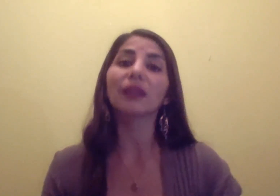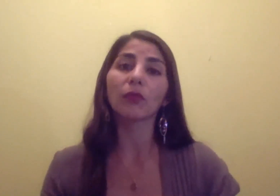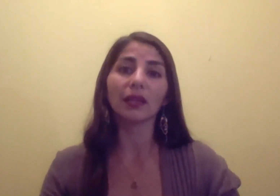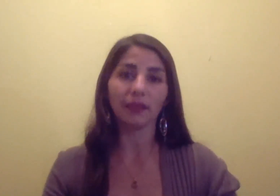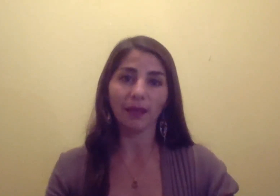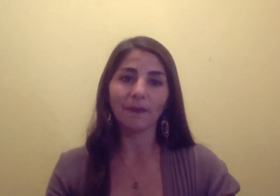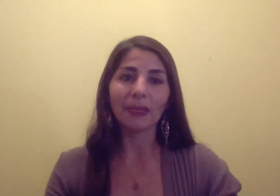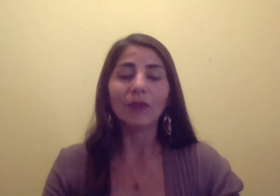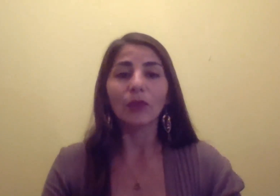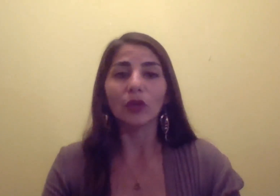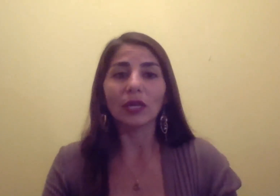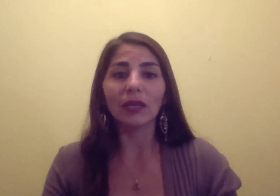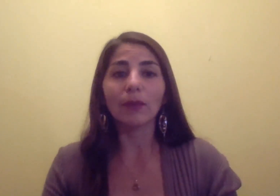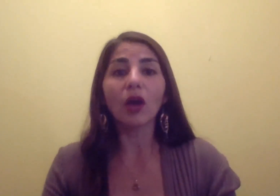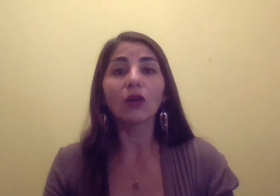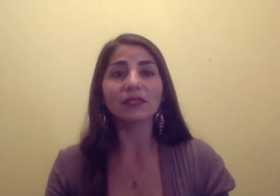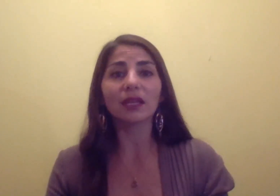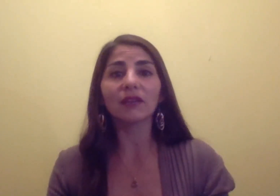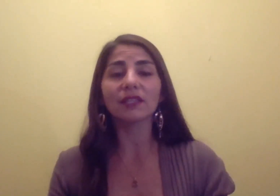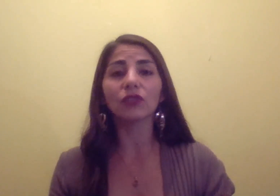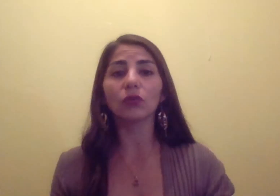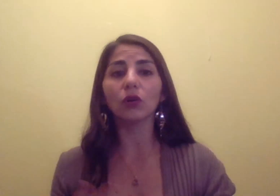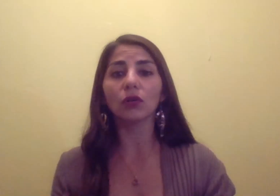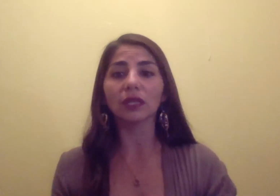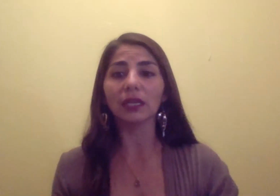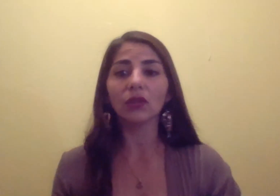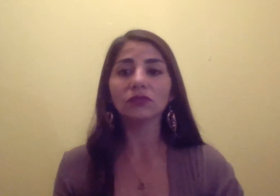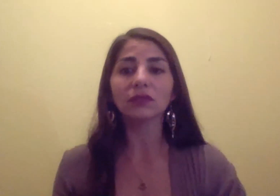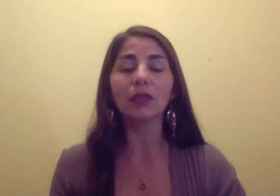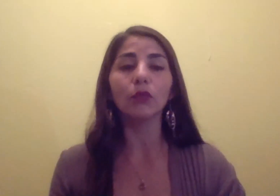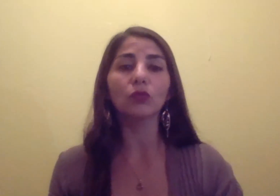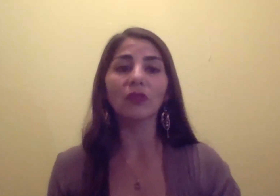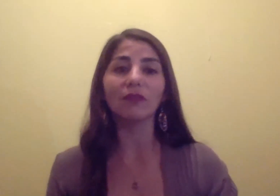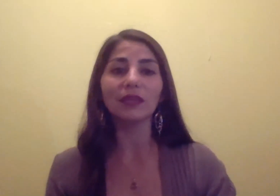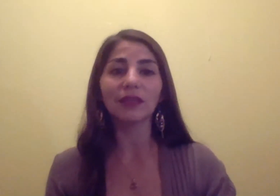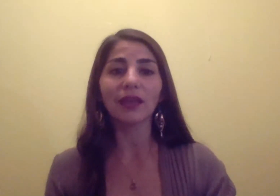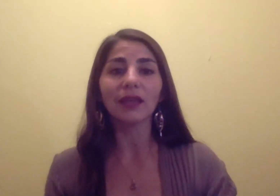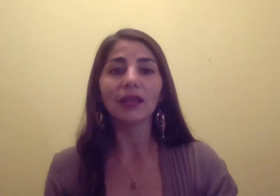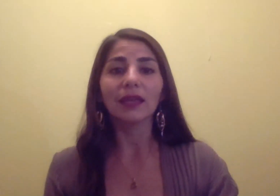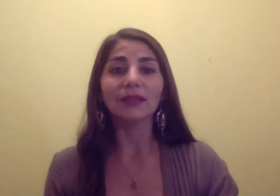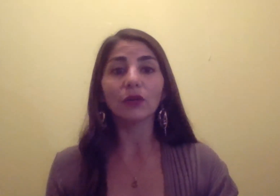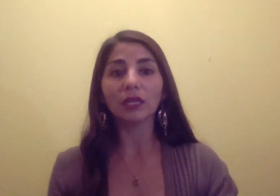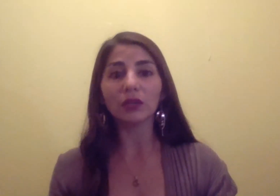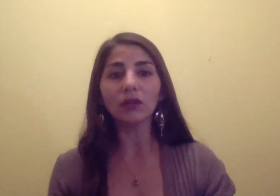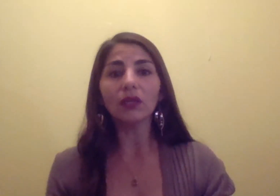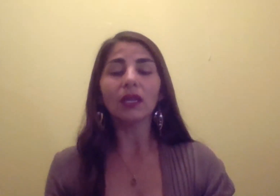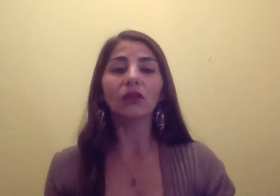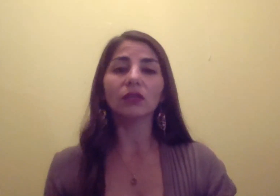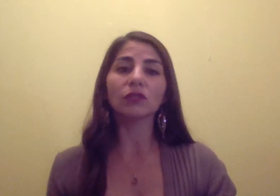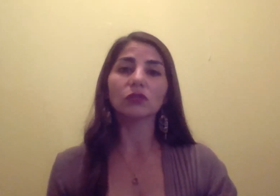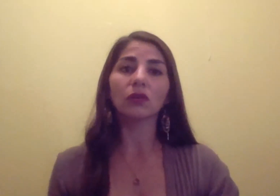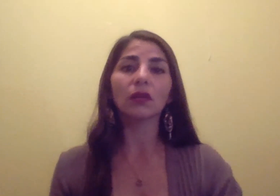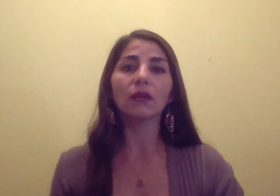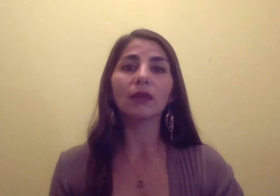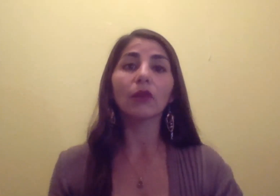utilizan esta modalidad. Bueno, vamos a comenzar revisando algunos contenidos desde el punto de vista teórico y